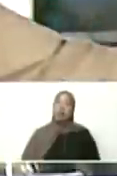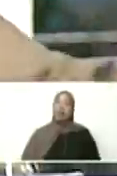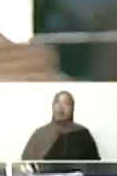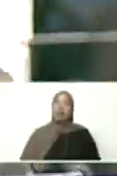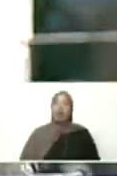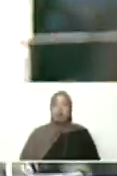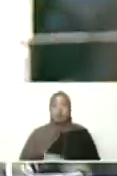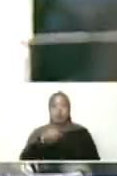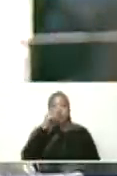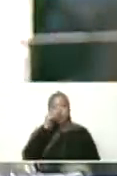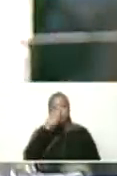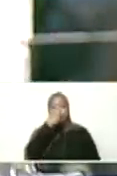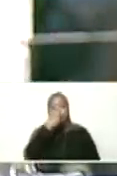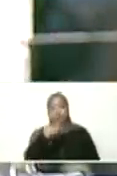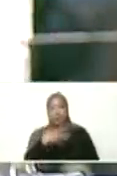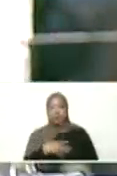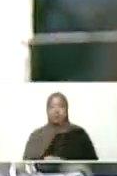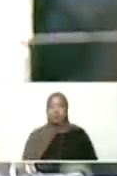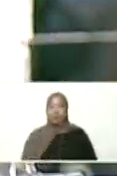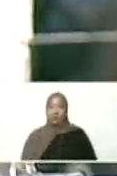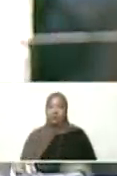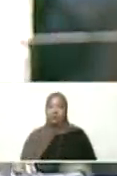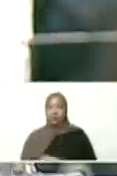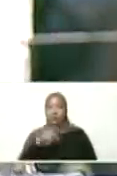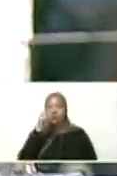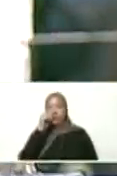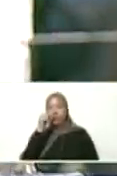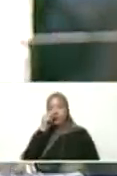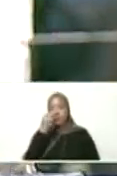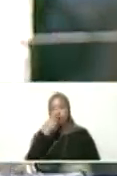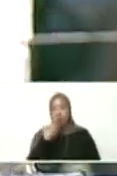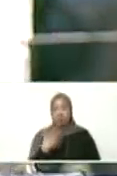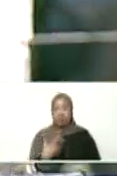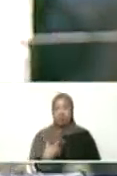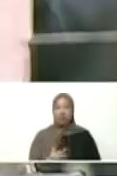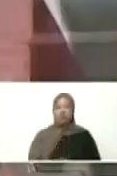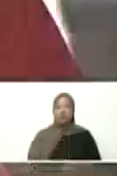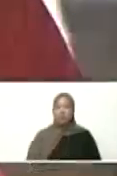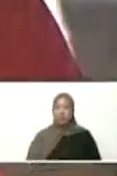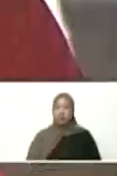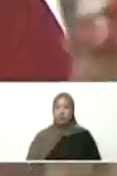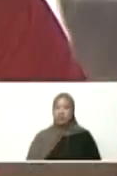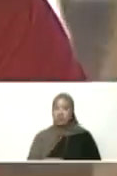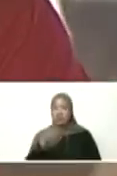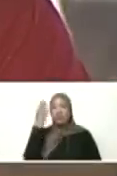¿vale? ¿Ah? El hombre tiene con qué, ¿ah?